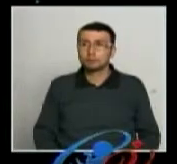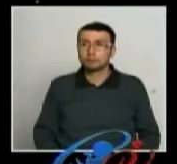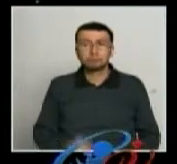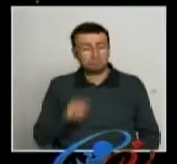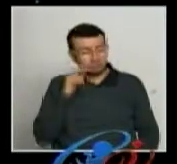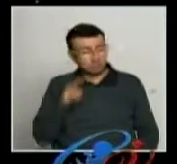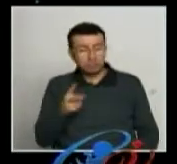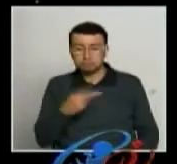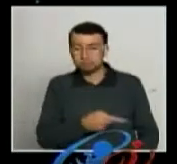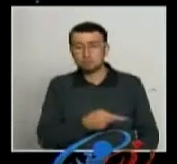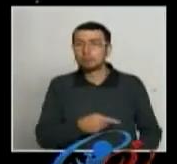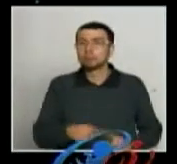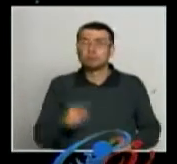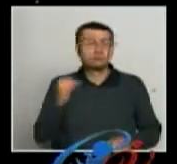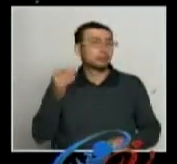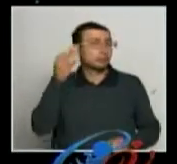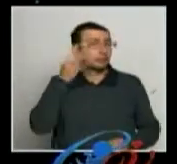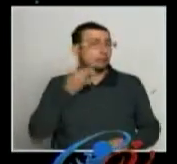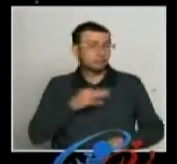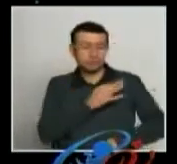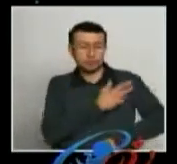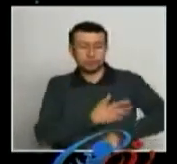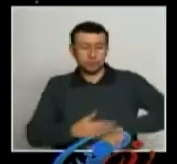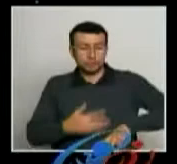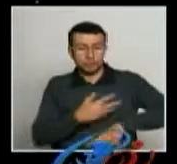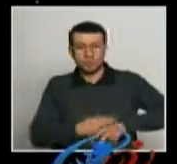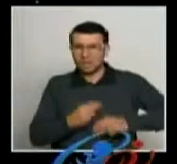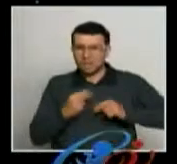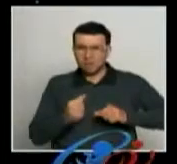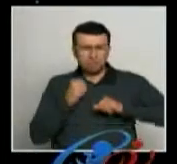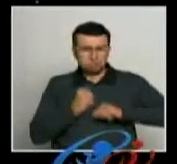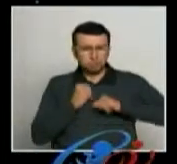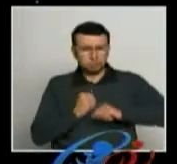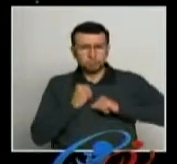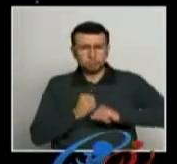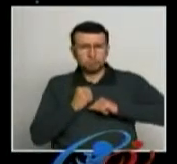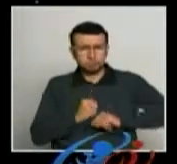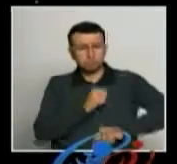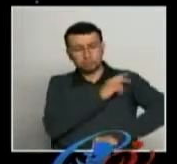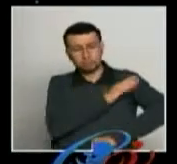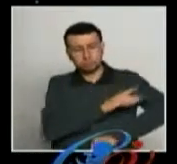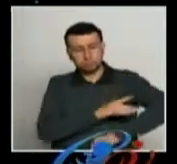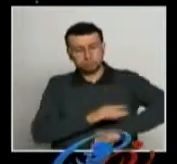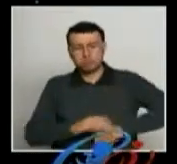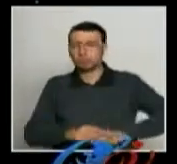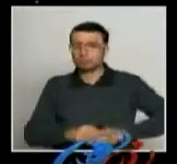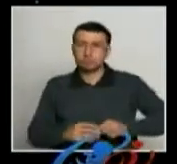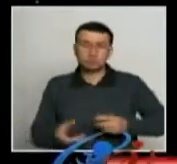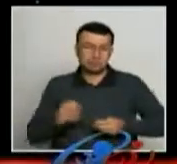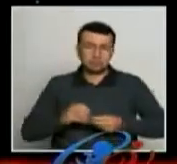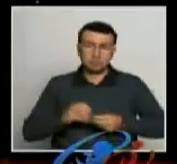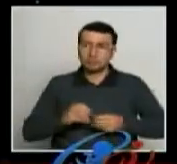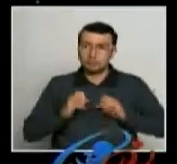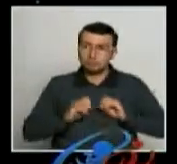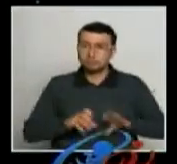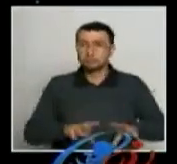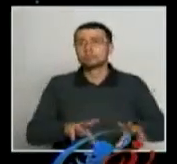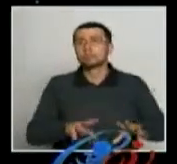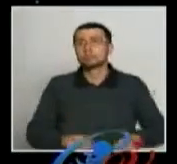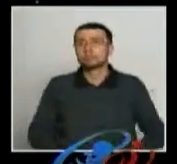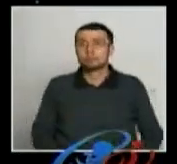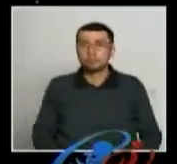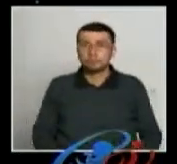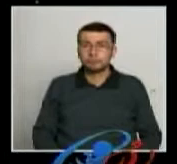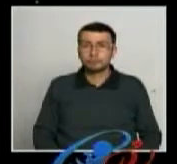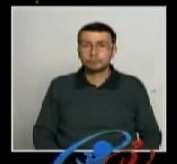desapareció. La arteria sí no, porque las arterias tienen una presión más alta dentro de ellas y la pared de ellas es más gruesa, tiene más capas, tiene una capa muscular más